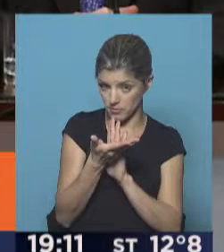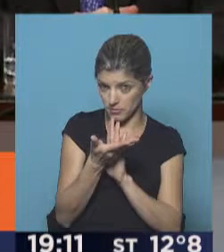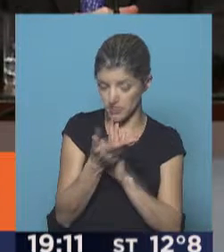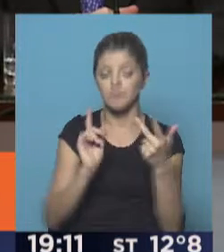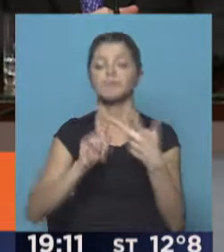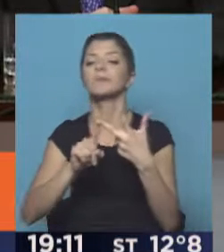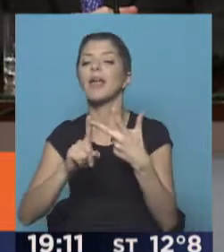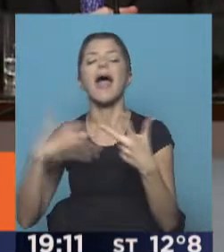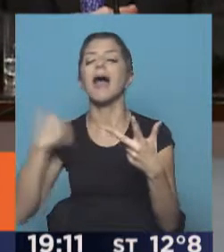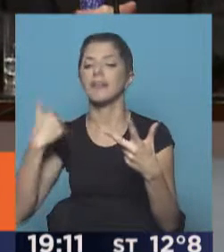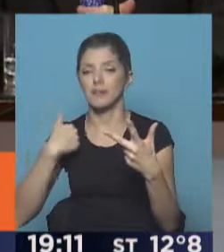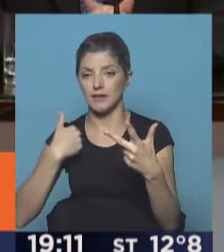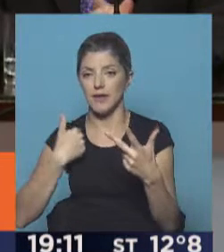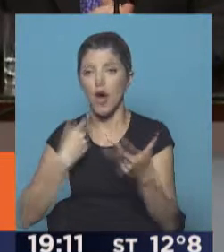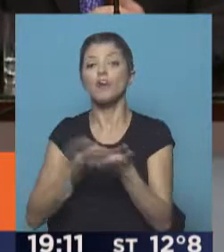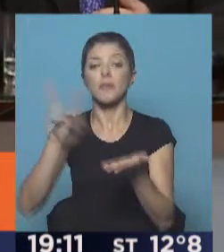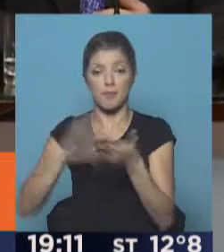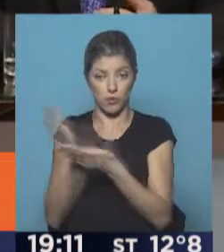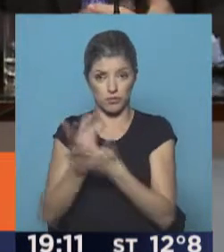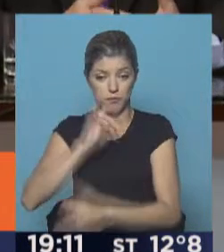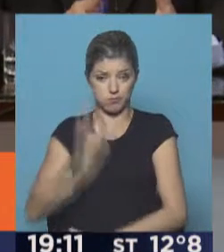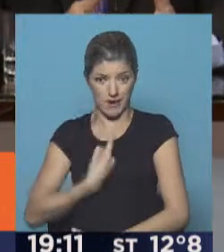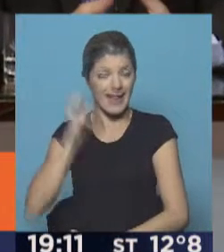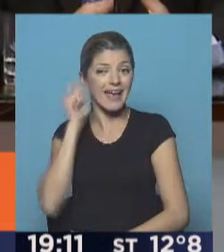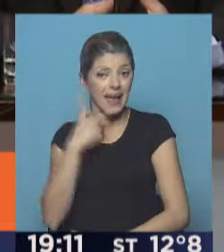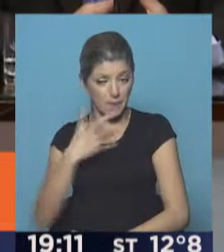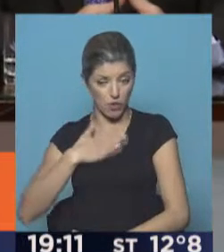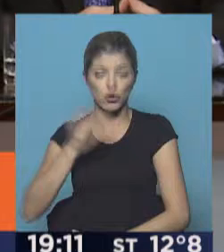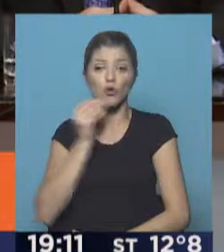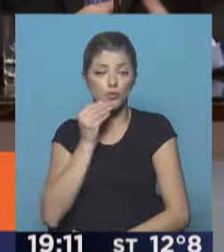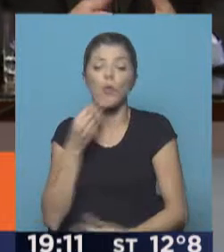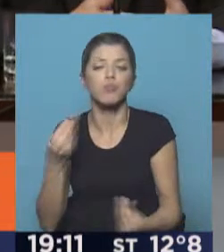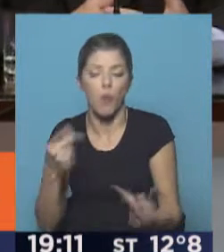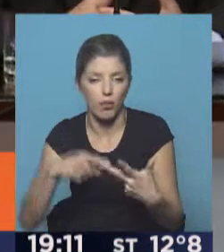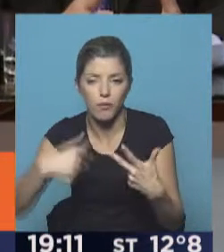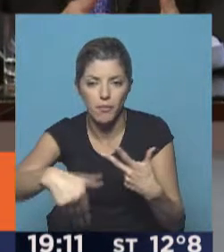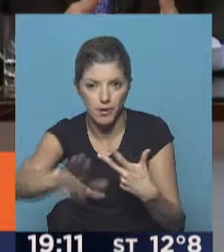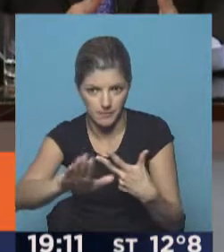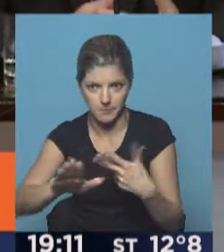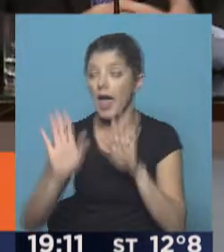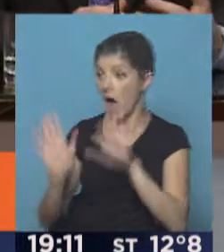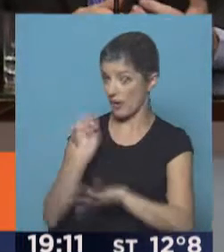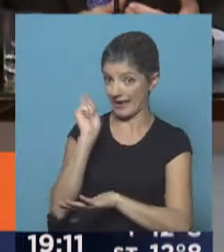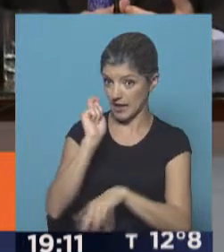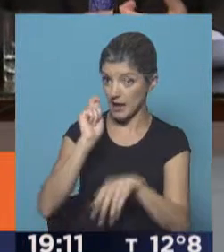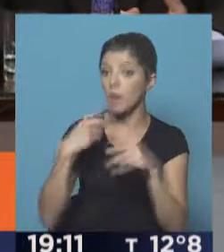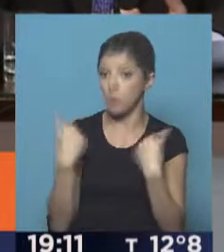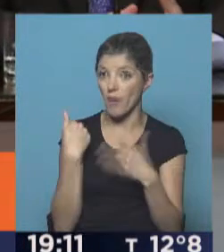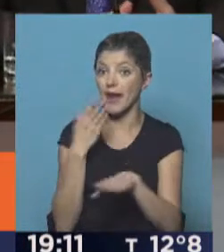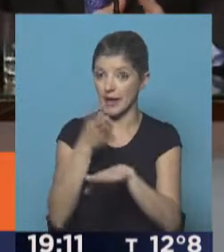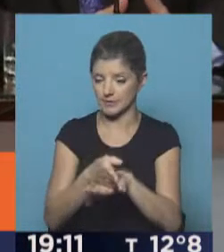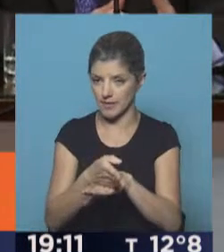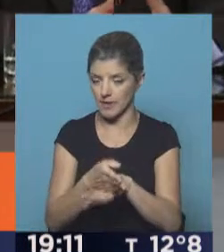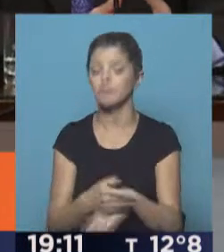Argentina va a volver a ser autosuficiente en materia de gas? Quienes pueden acceder a la tarifa tiene características que tienen que ver aquellos